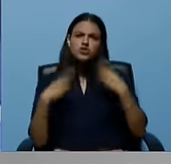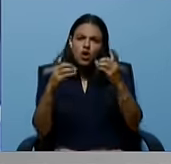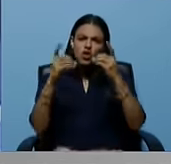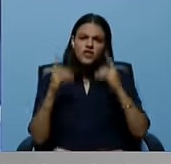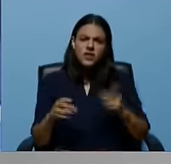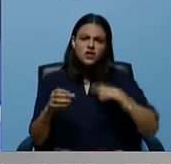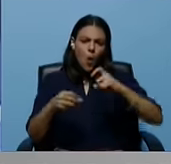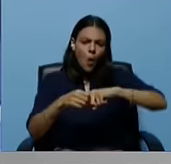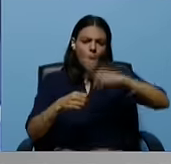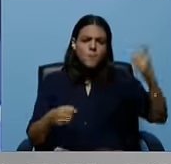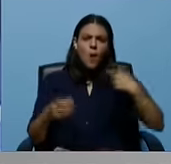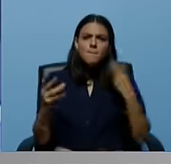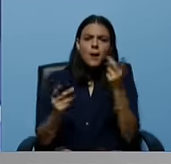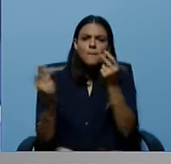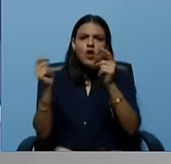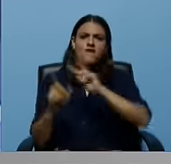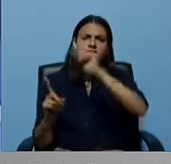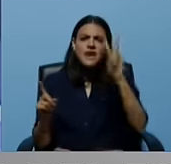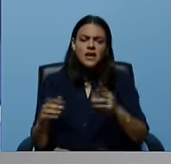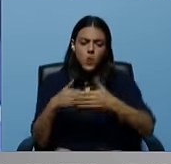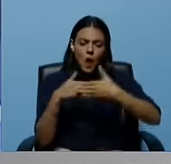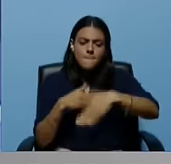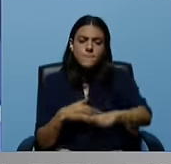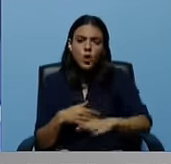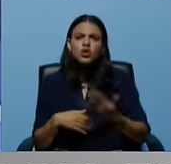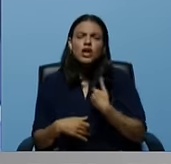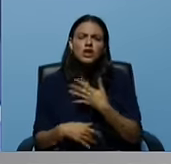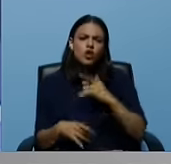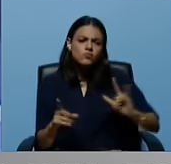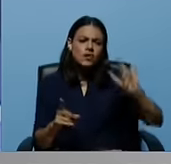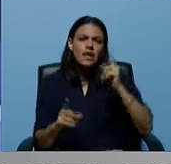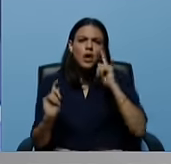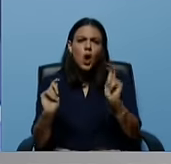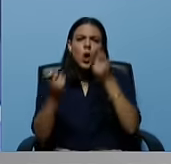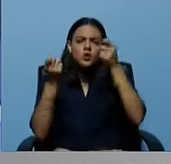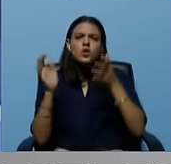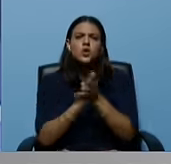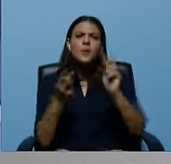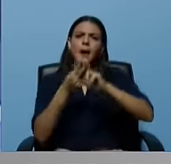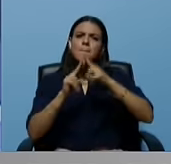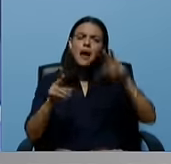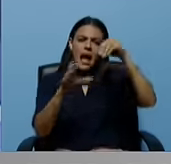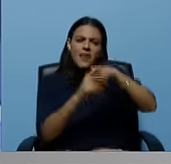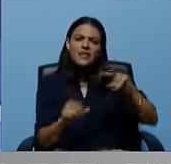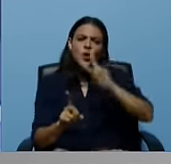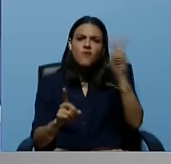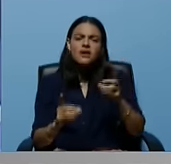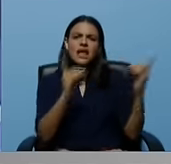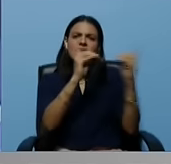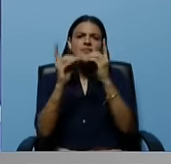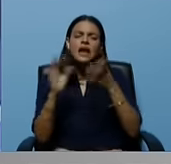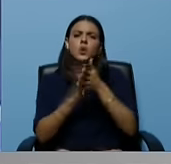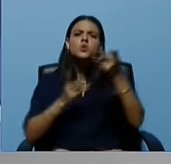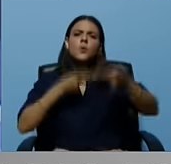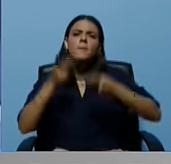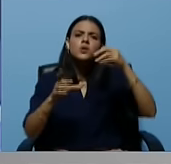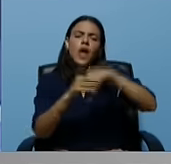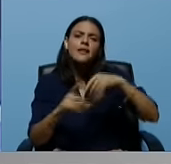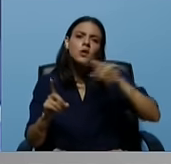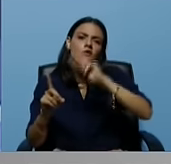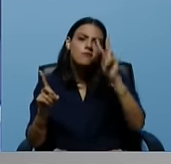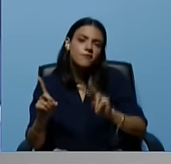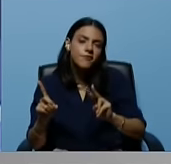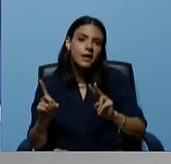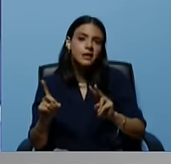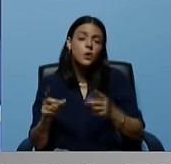de Venezuela en los próximos días, en aras de que se consolide la pacificación y el diálogo político. Y aquí